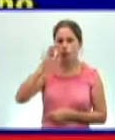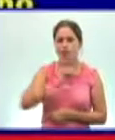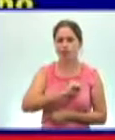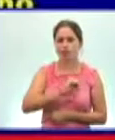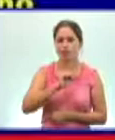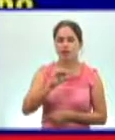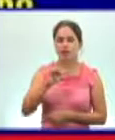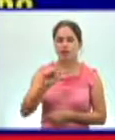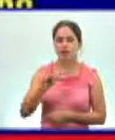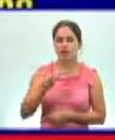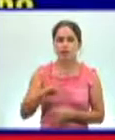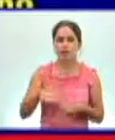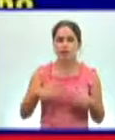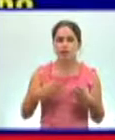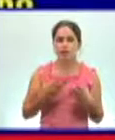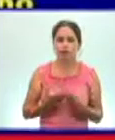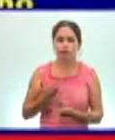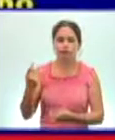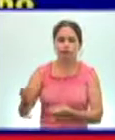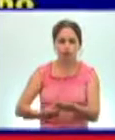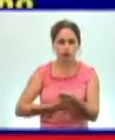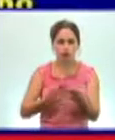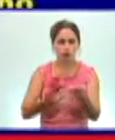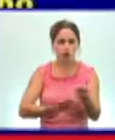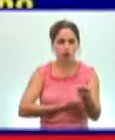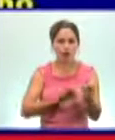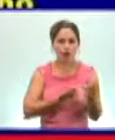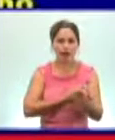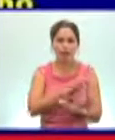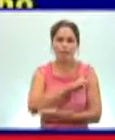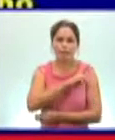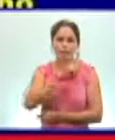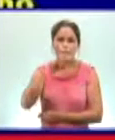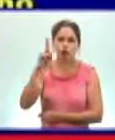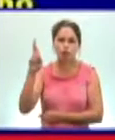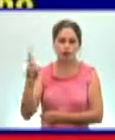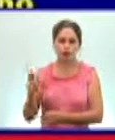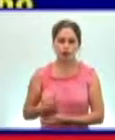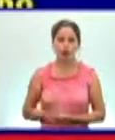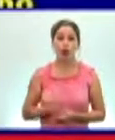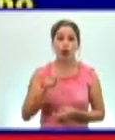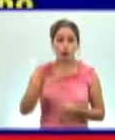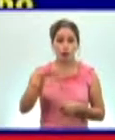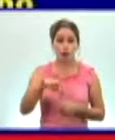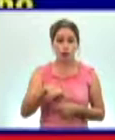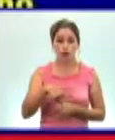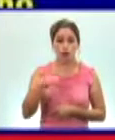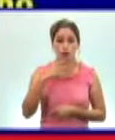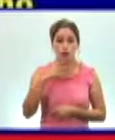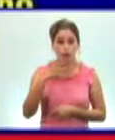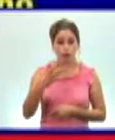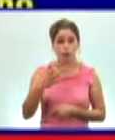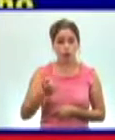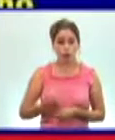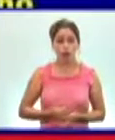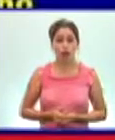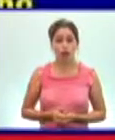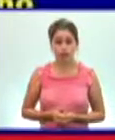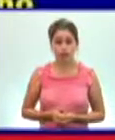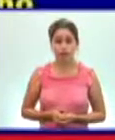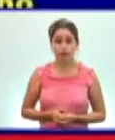métodos violentos a través de una guerra corta y revolucionaria. Y por lo tanto, ese era un enfoque que exigía de